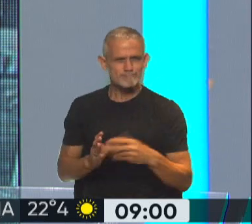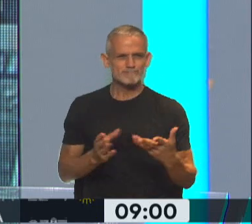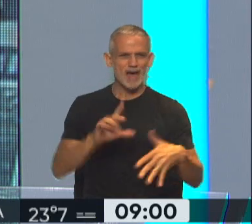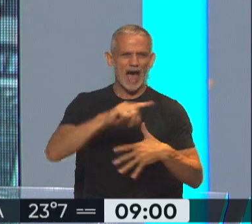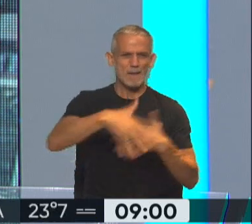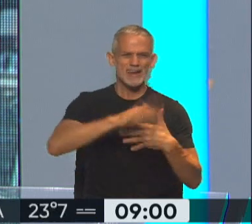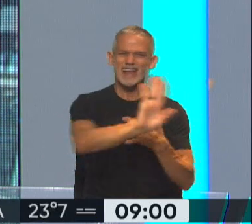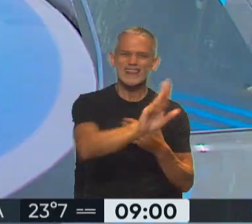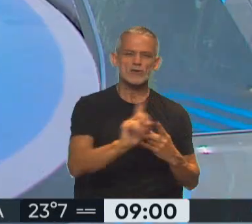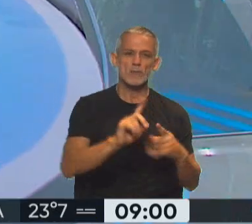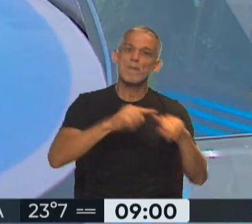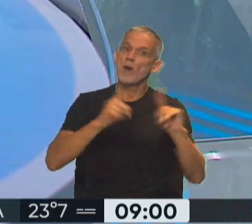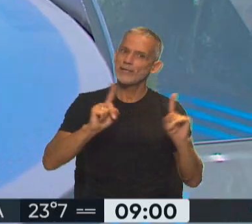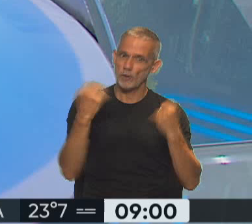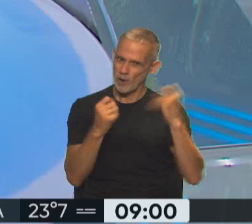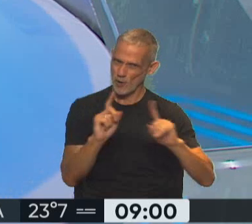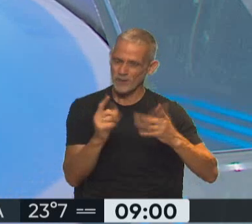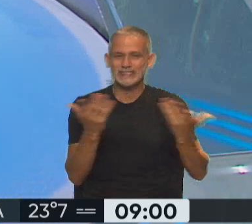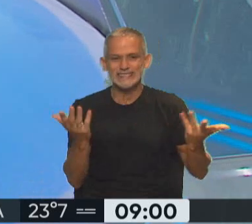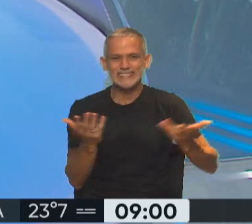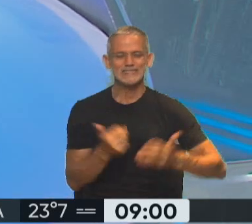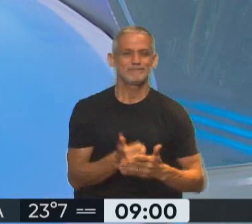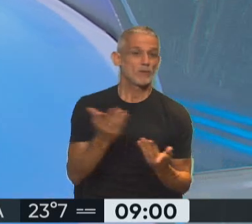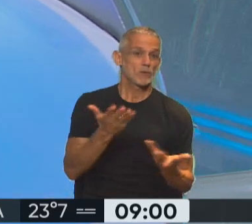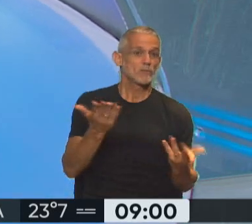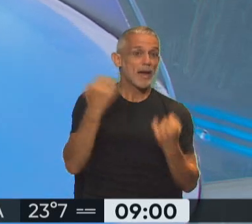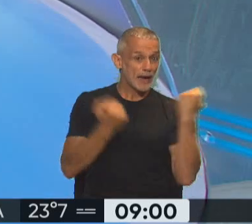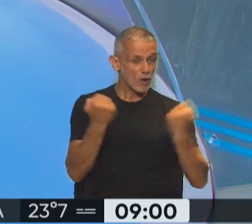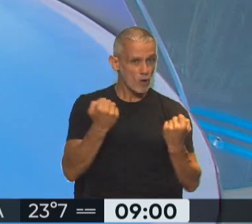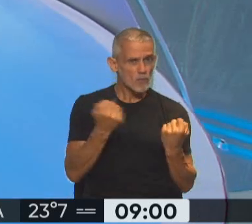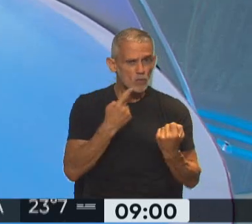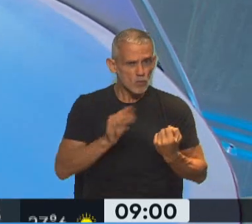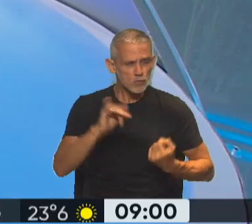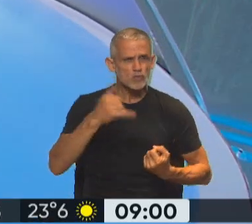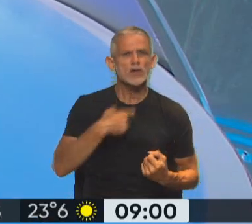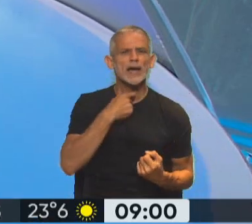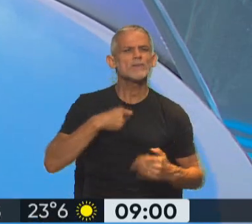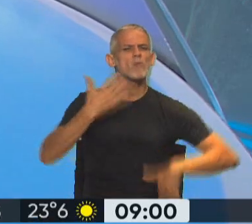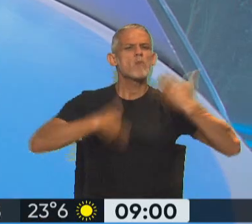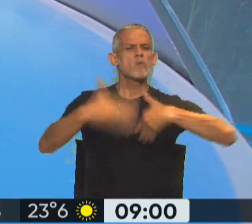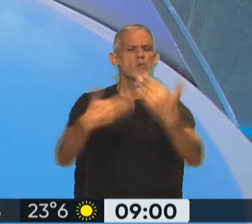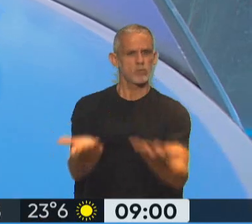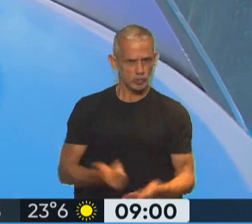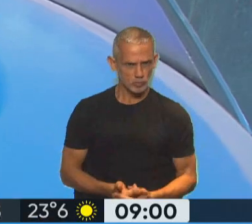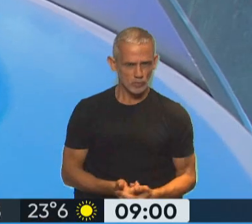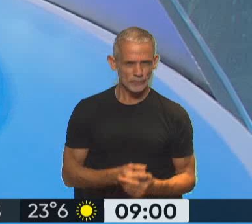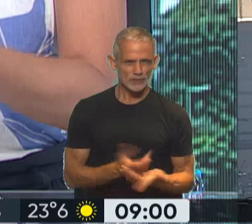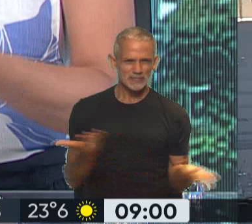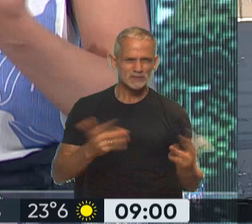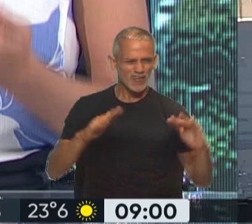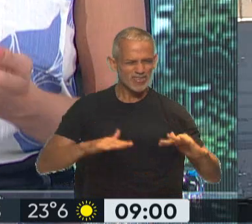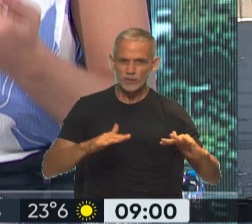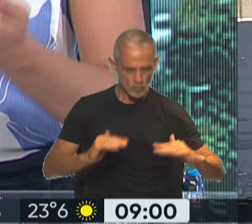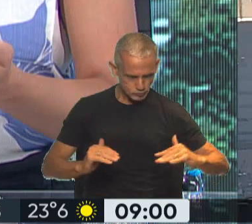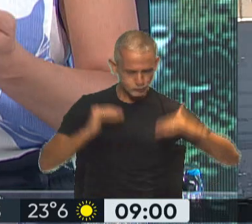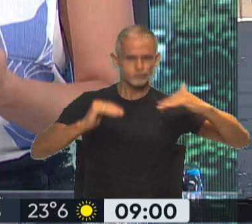América desde lo político pero también desde lo económico dijo queremos ser desarrollados por eso bueno la importancia